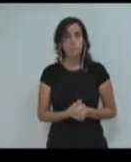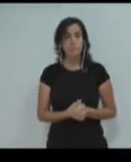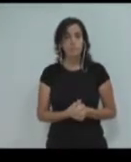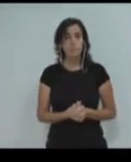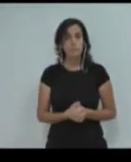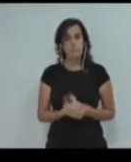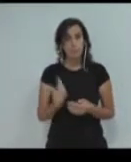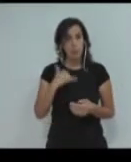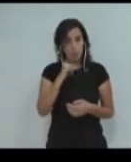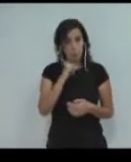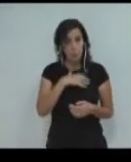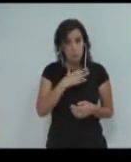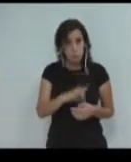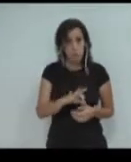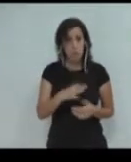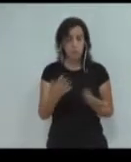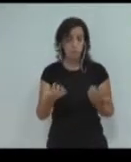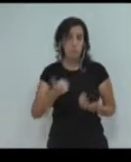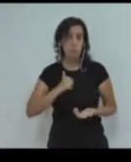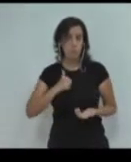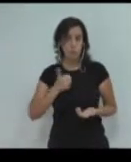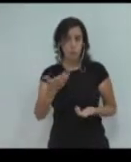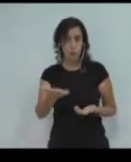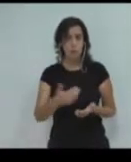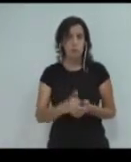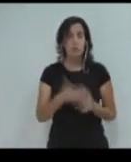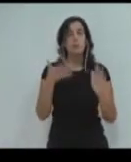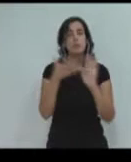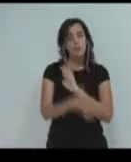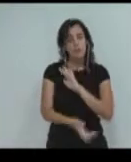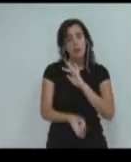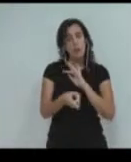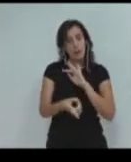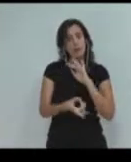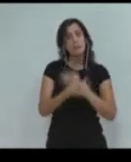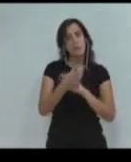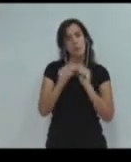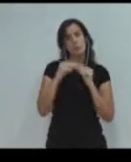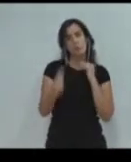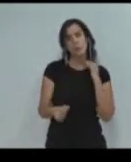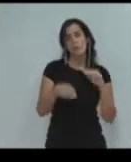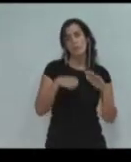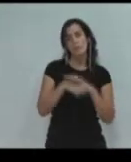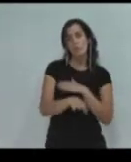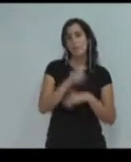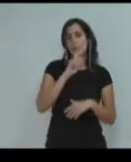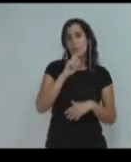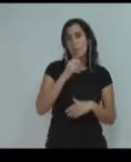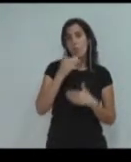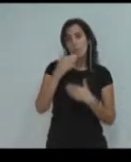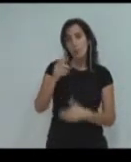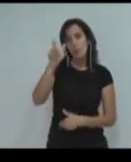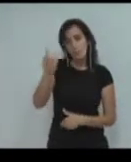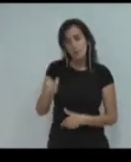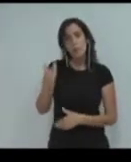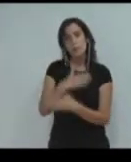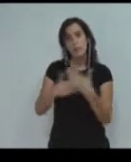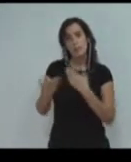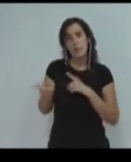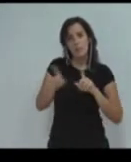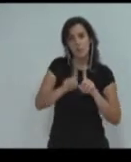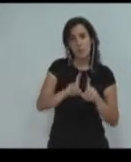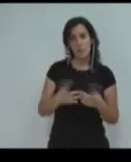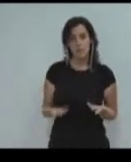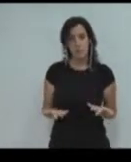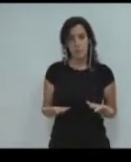Ya que lo tenemos, y vamos a generar documentos accesibles con una persona con discapacidad. Como se suele